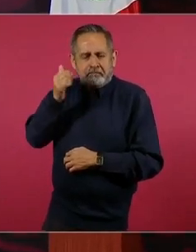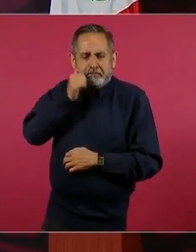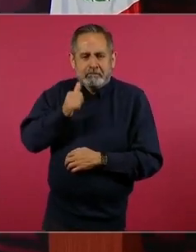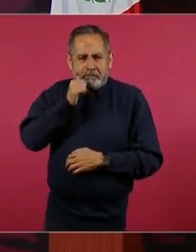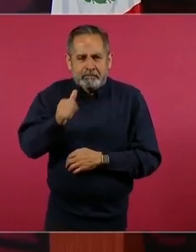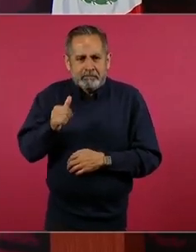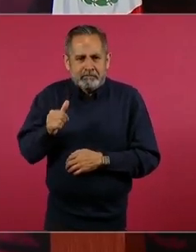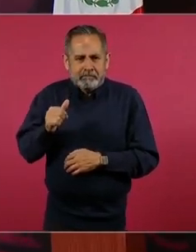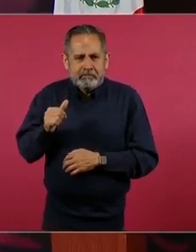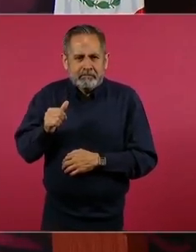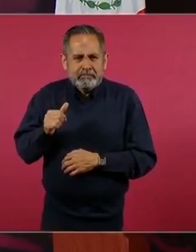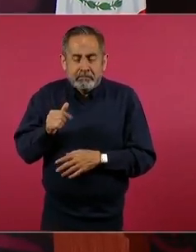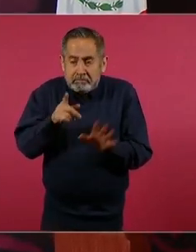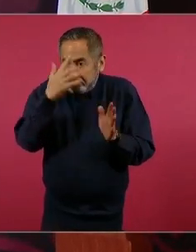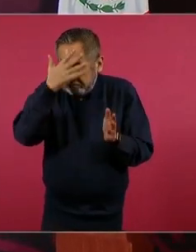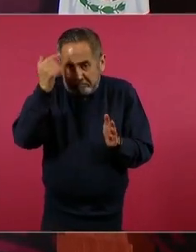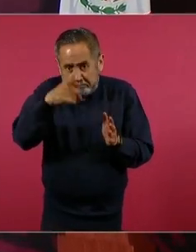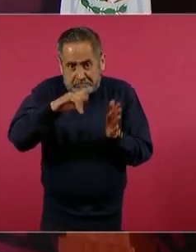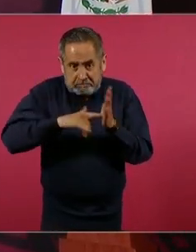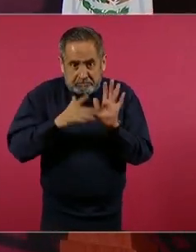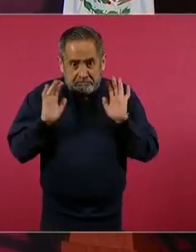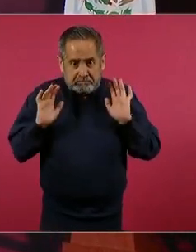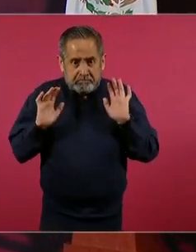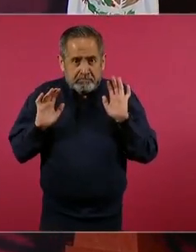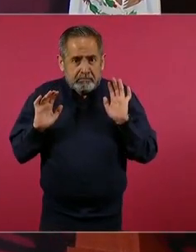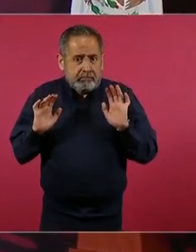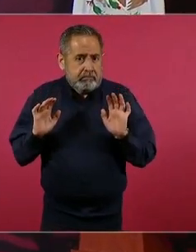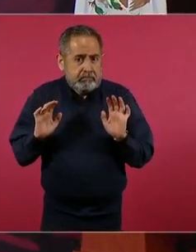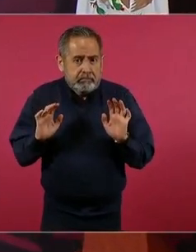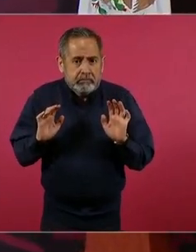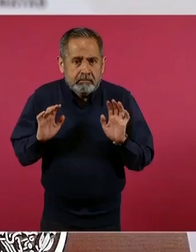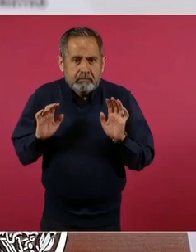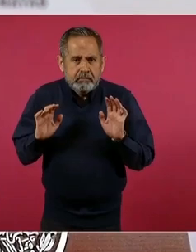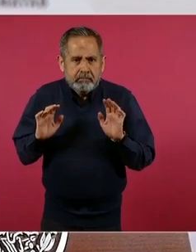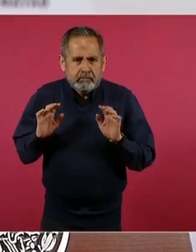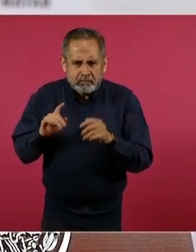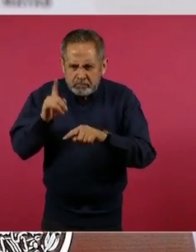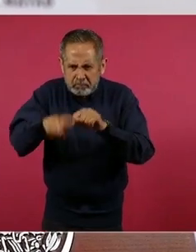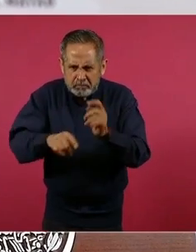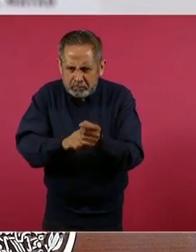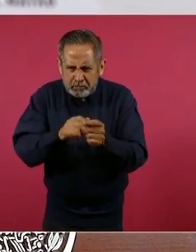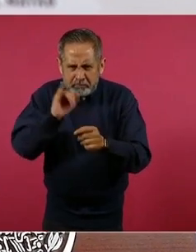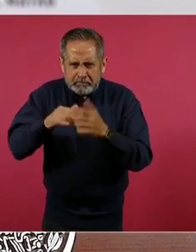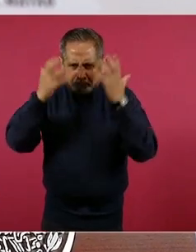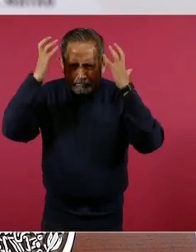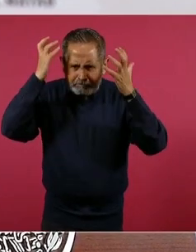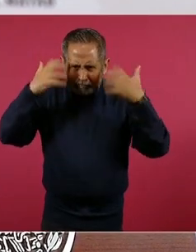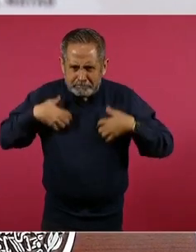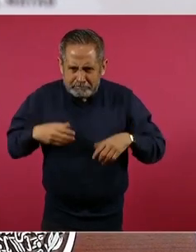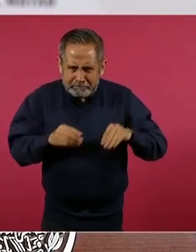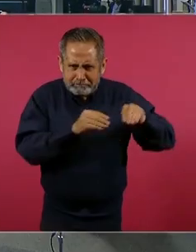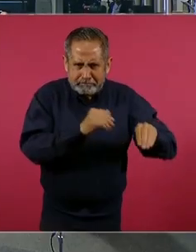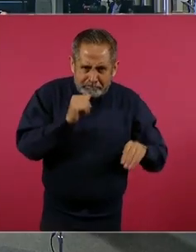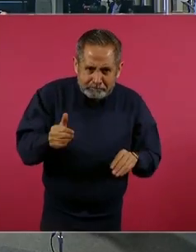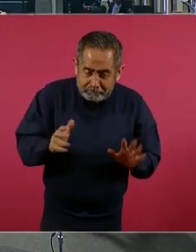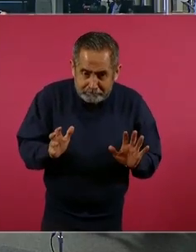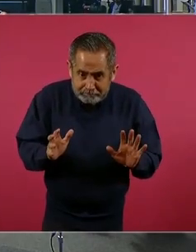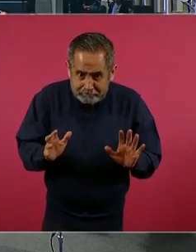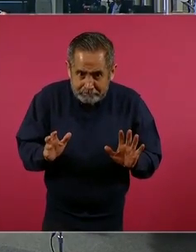de quitarme, no sé ustedes, ¿no? Pero. ¿No te lo quitas para bañarte?